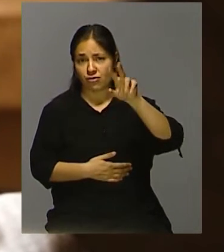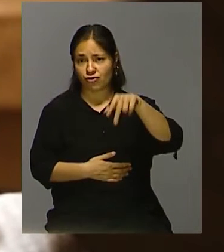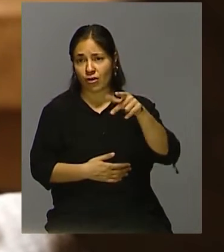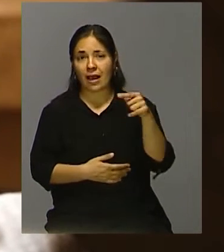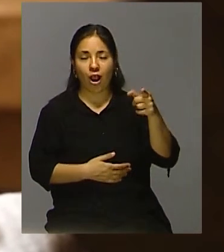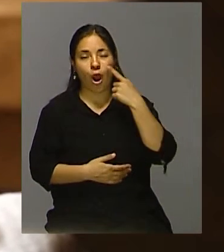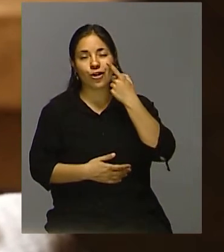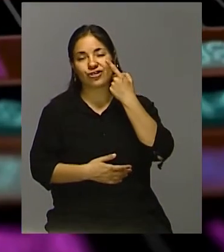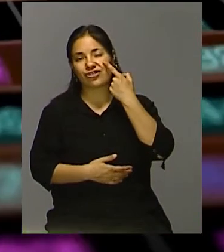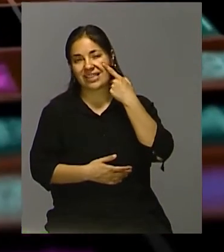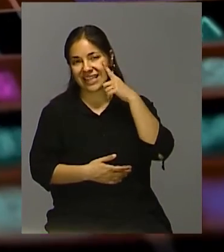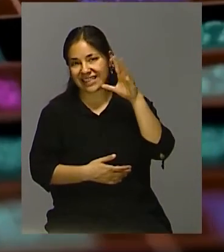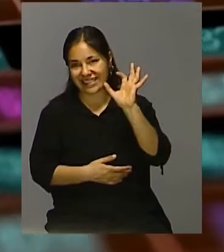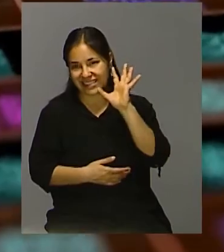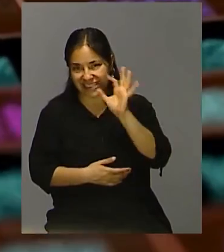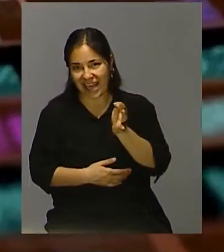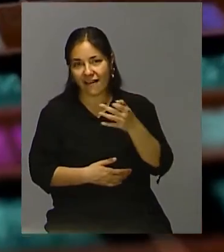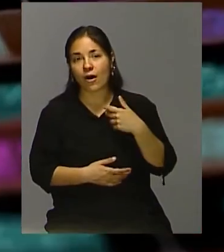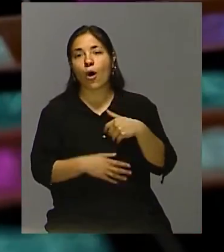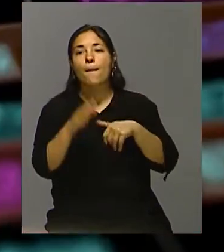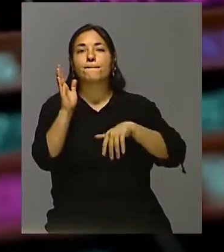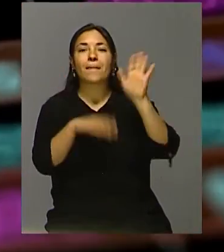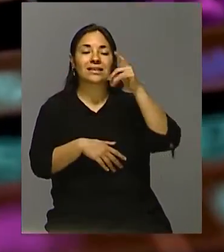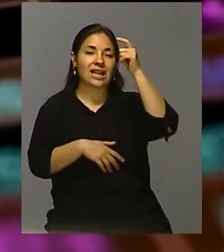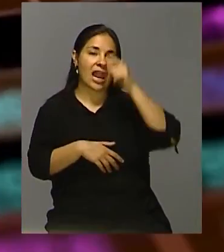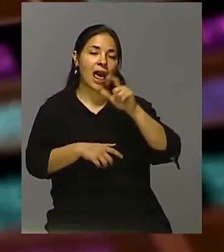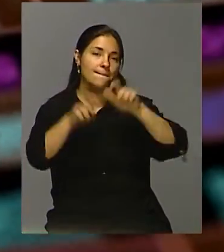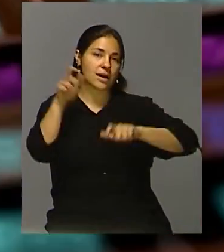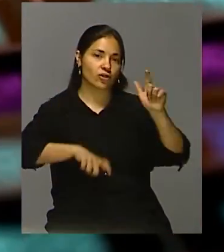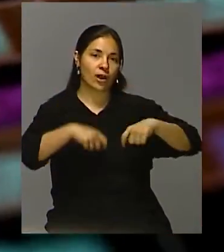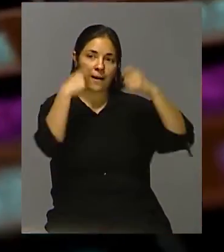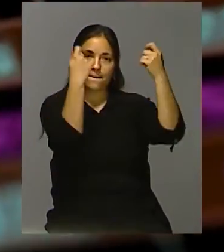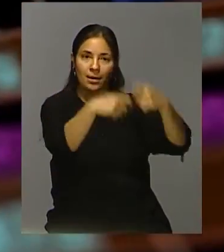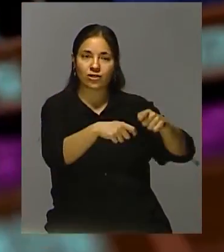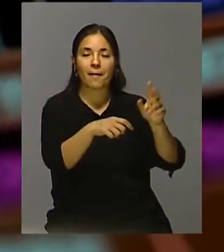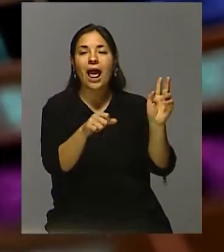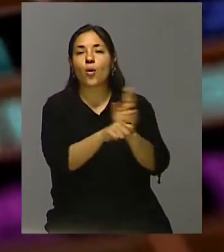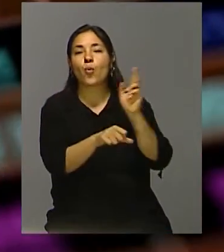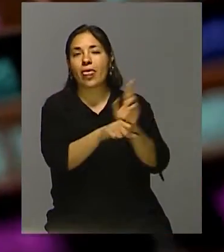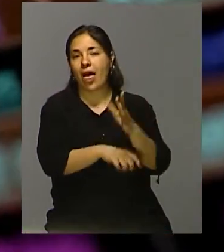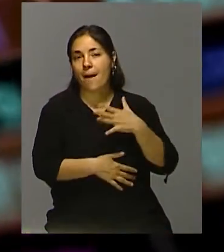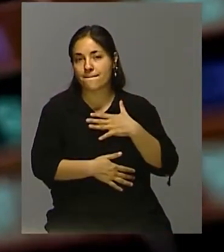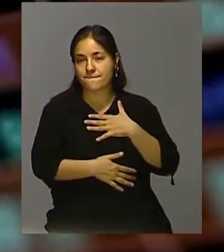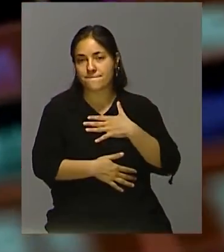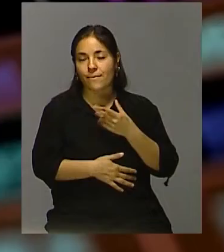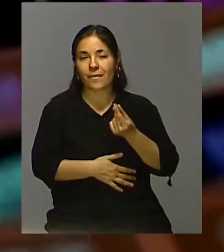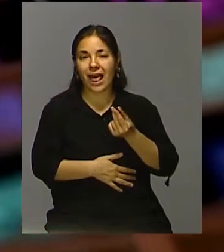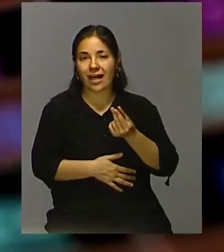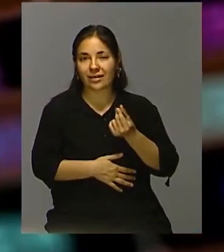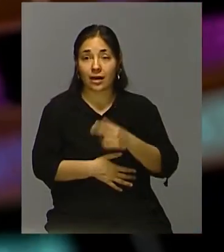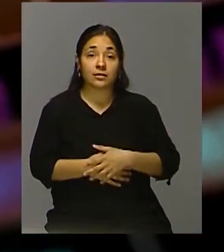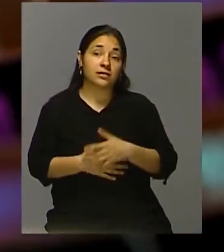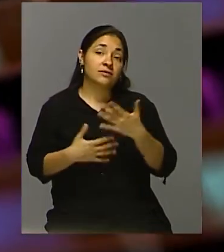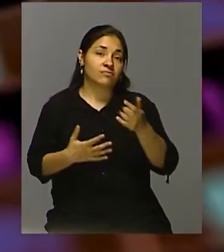más conocidas o de las que más común, apuesta sí. el público inversor para resguardar su capital. Pero muchas de ellas, le